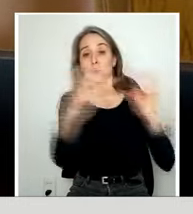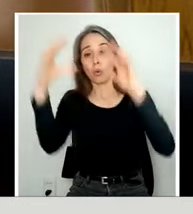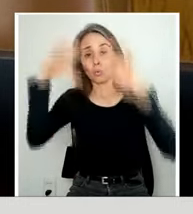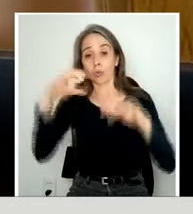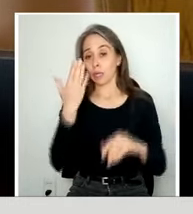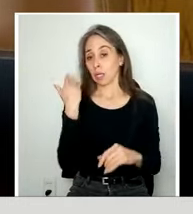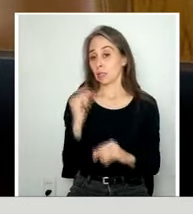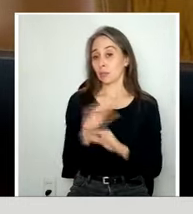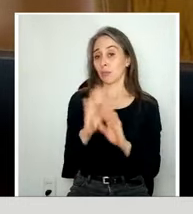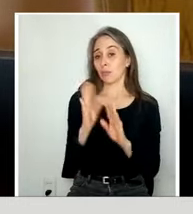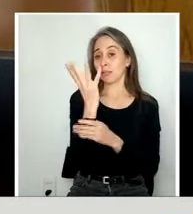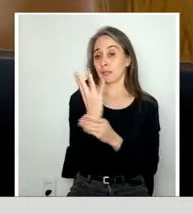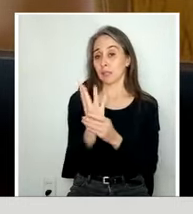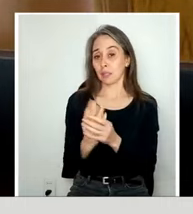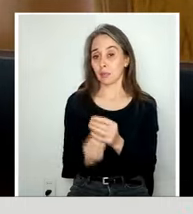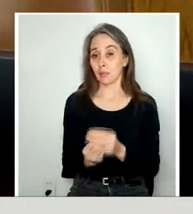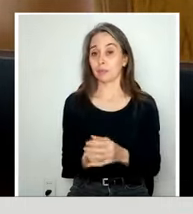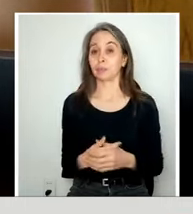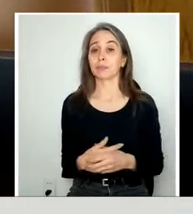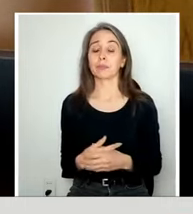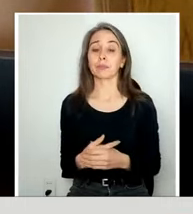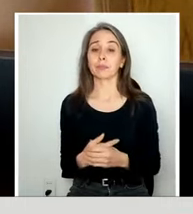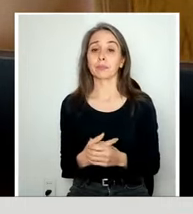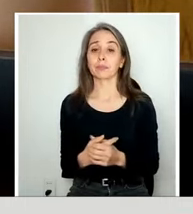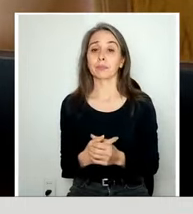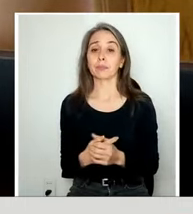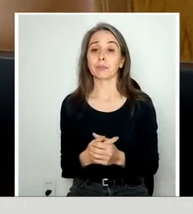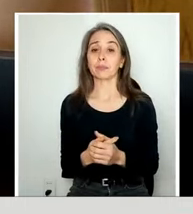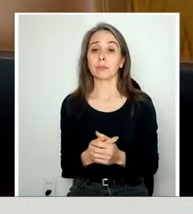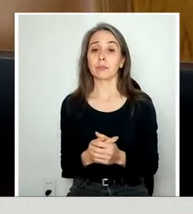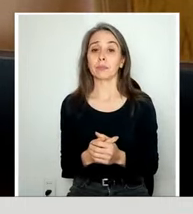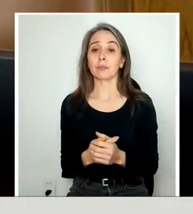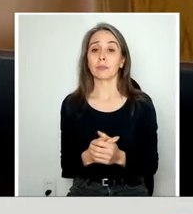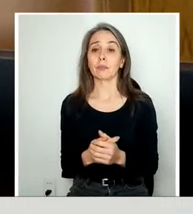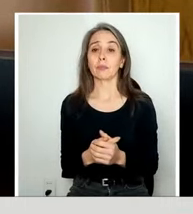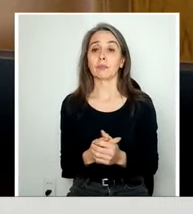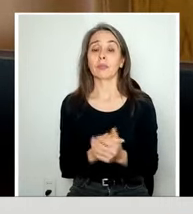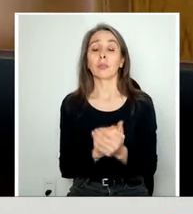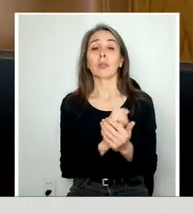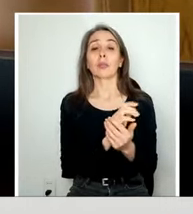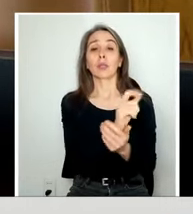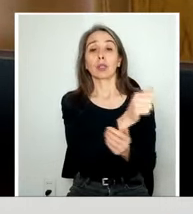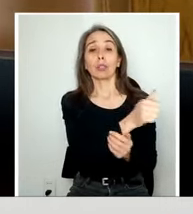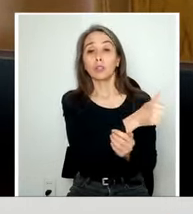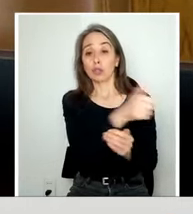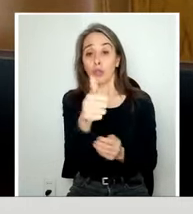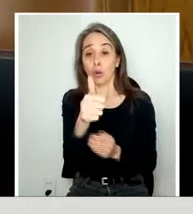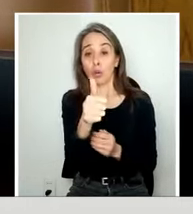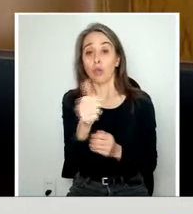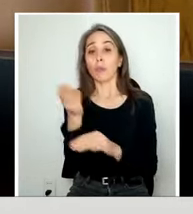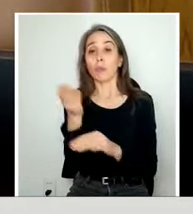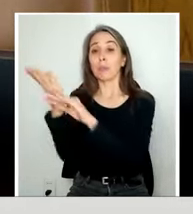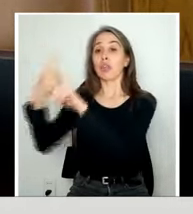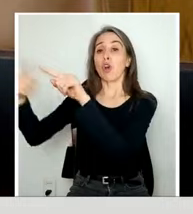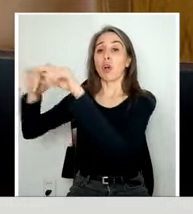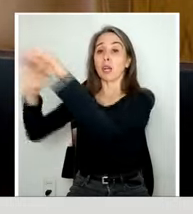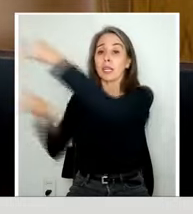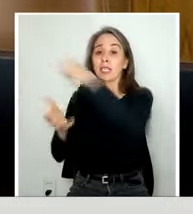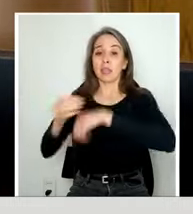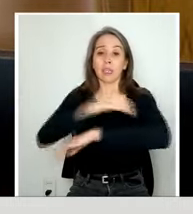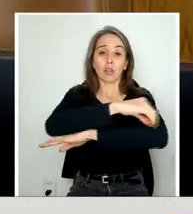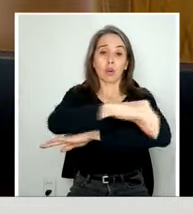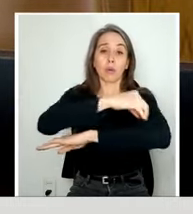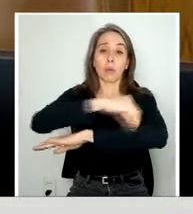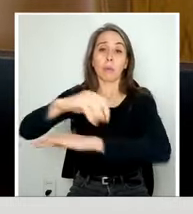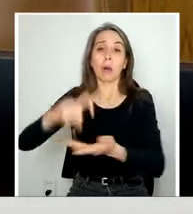pasar todos ellos se endeudaron para producir y hoy lo han perdido todo